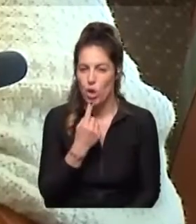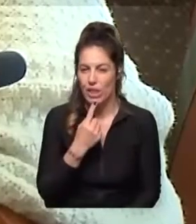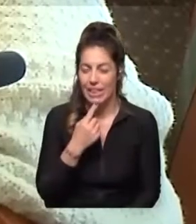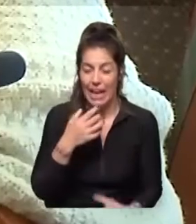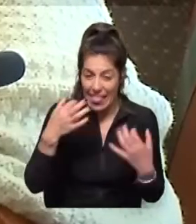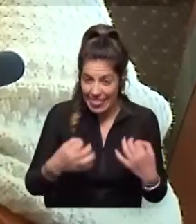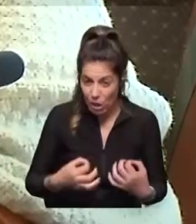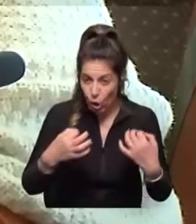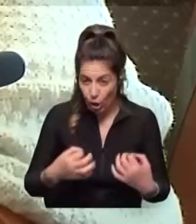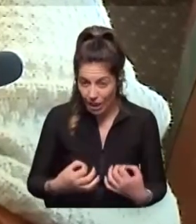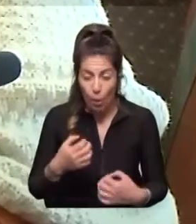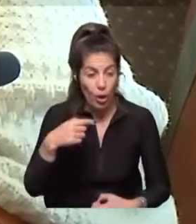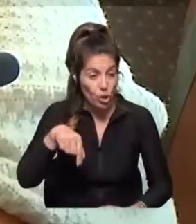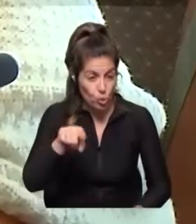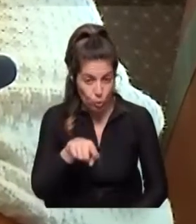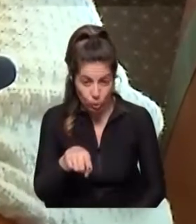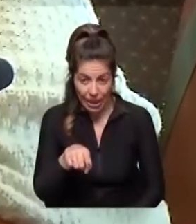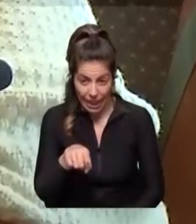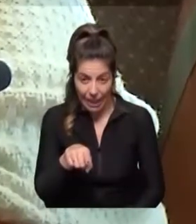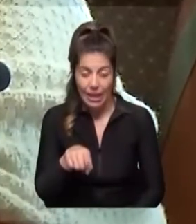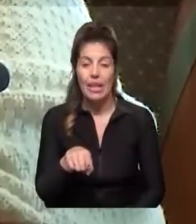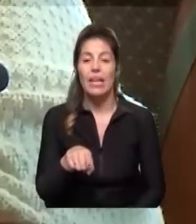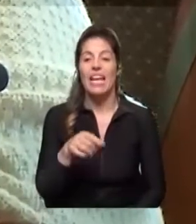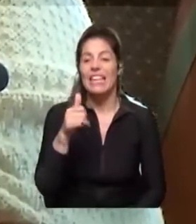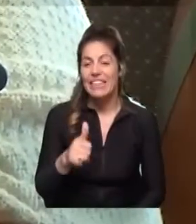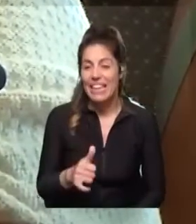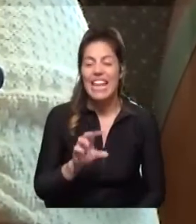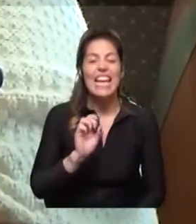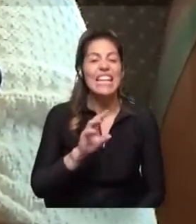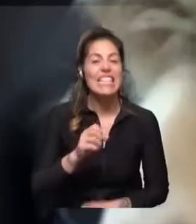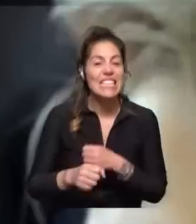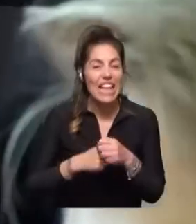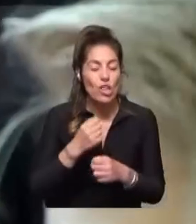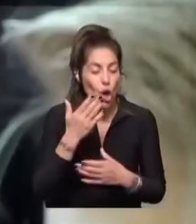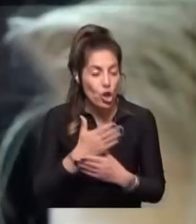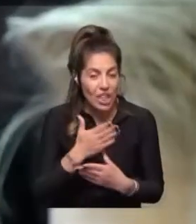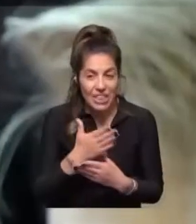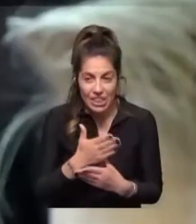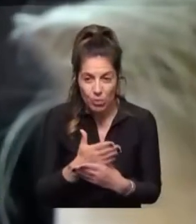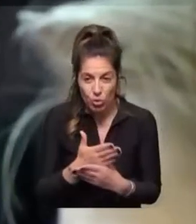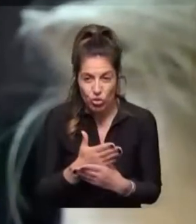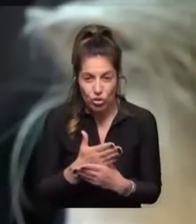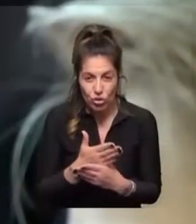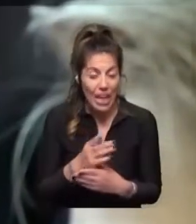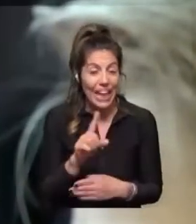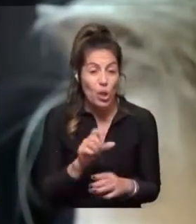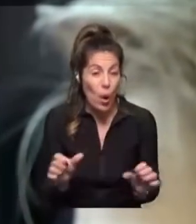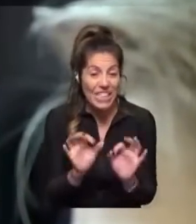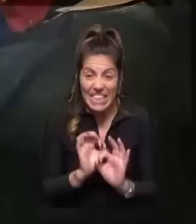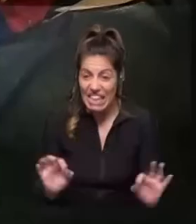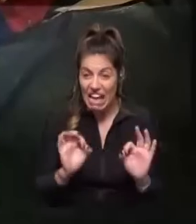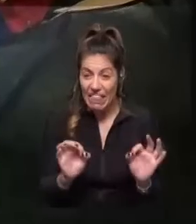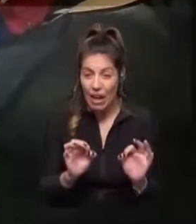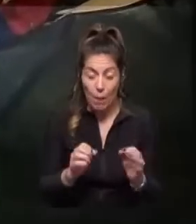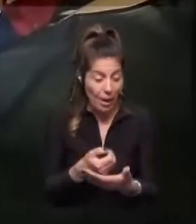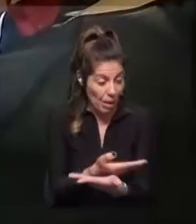objetivo Porque si usted tiene durante 15 años los archivos y no hace nada para que